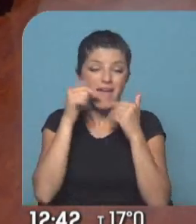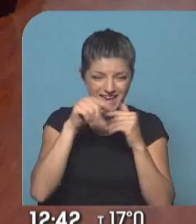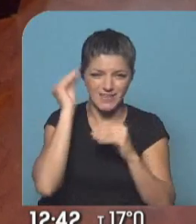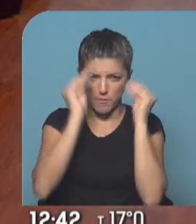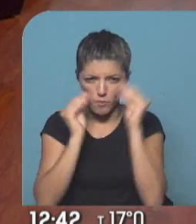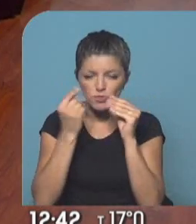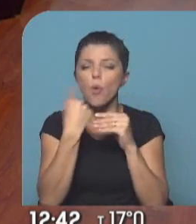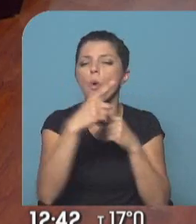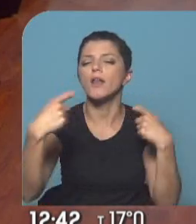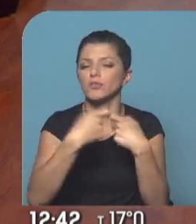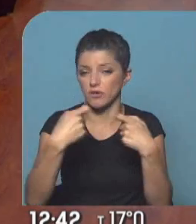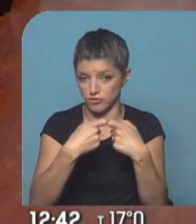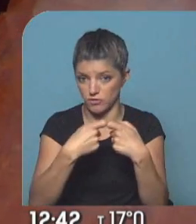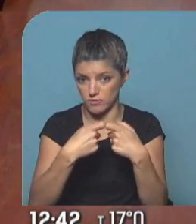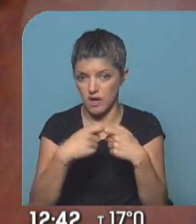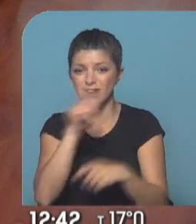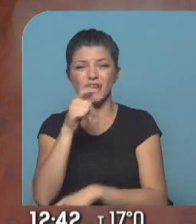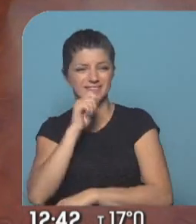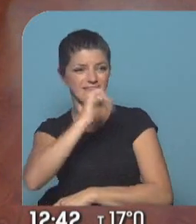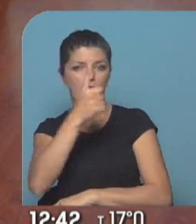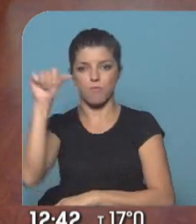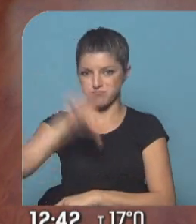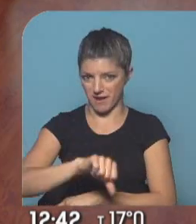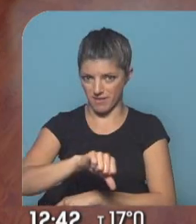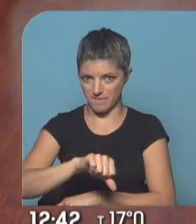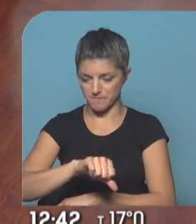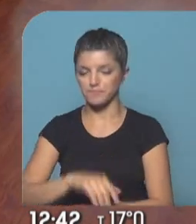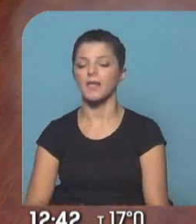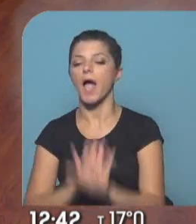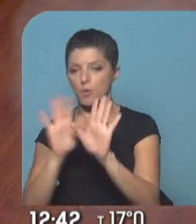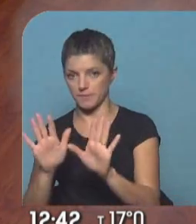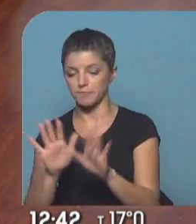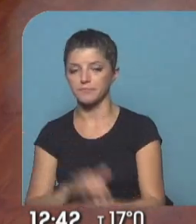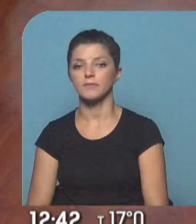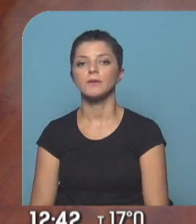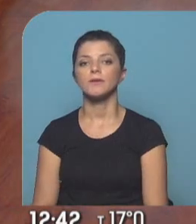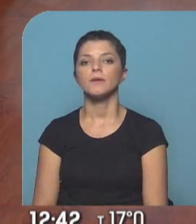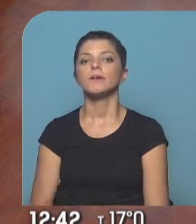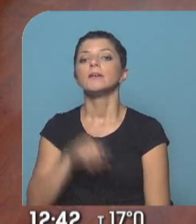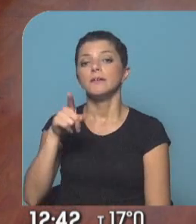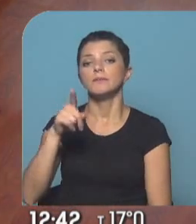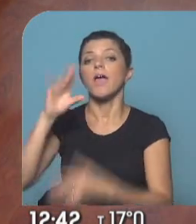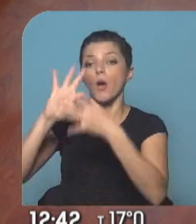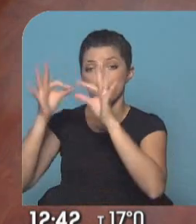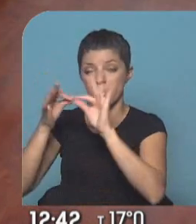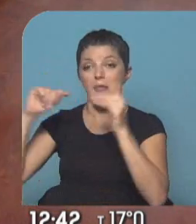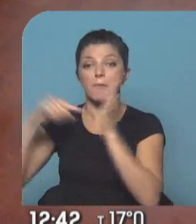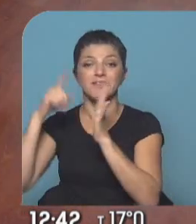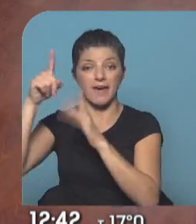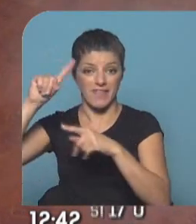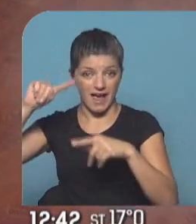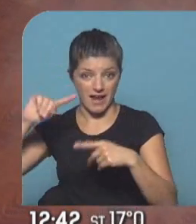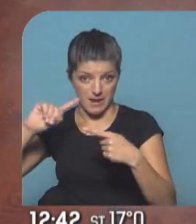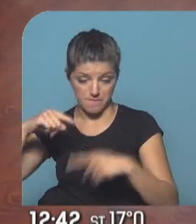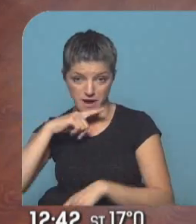hacia la derecha. De todos modos, hay algunas cosas que no están en juego. No está en juego la orientación proeuropea de la política exterior alemana. Ni si